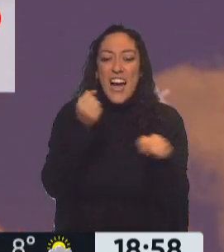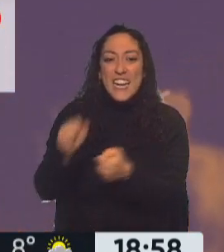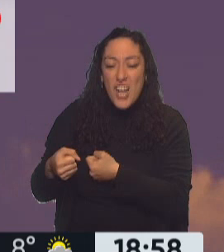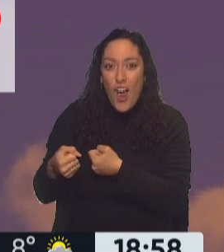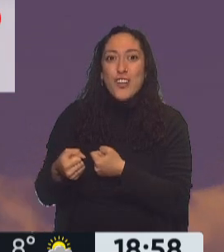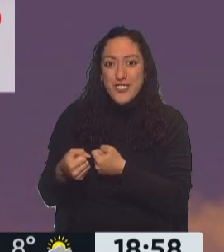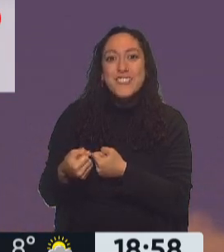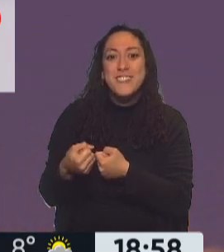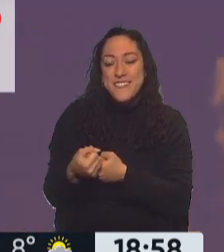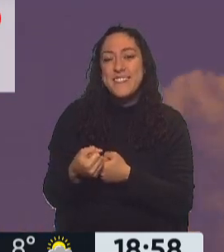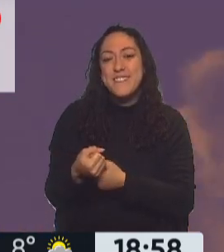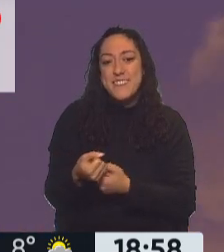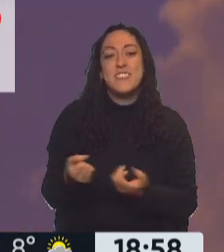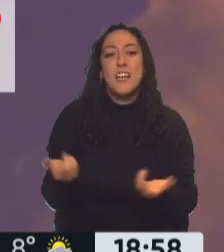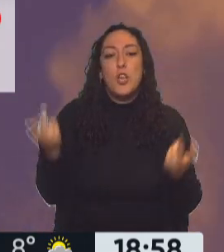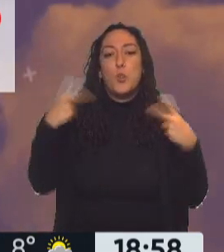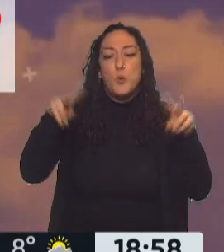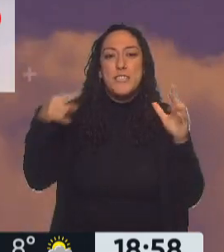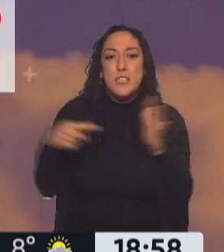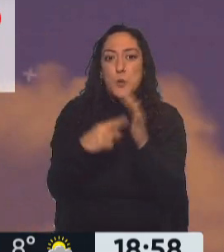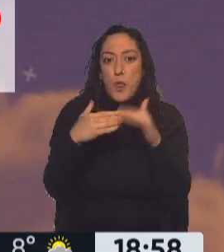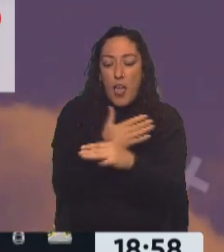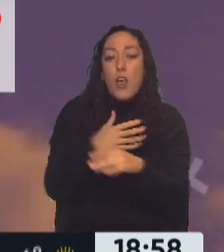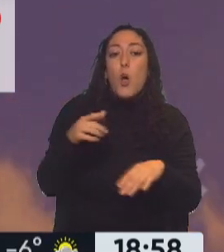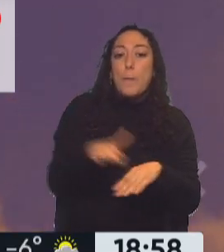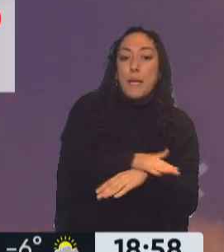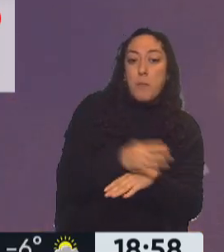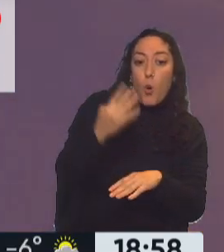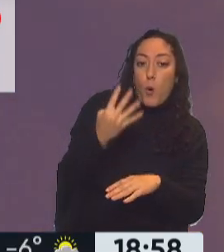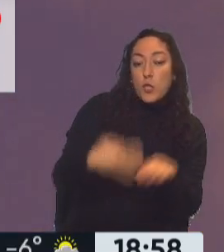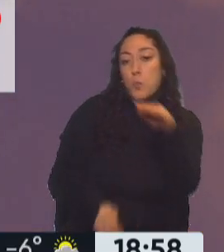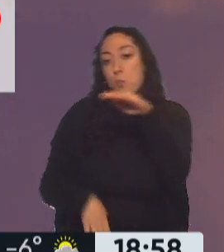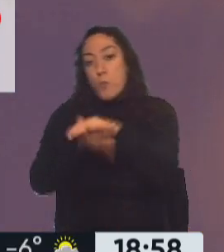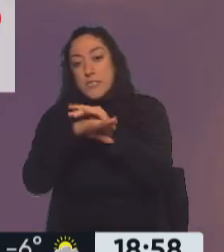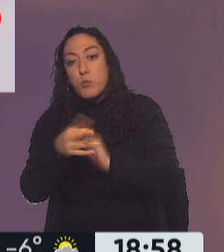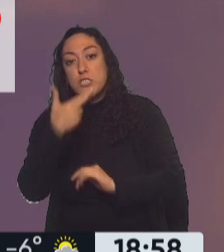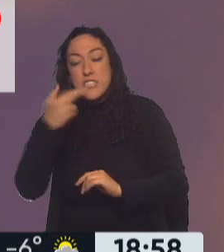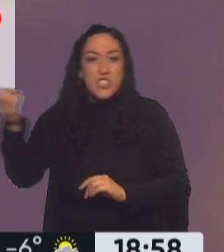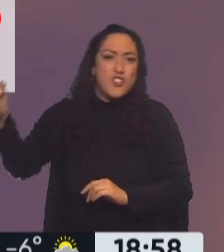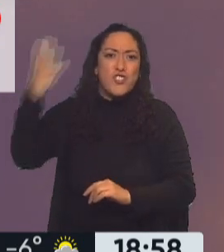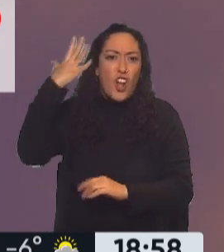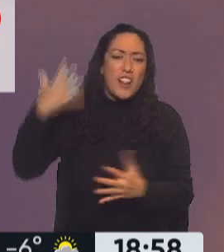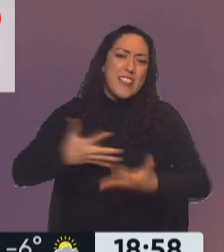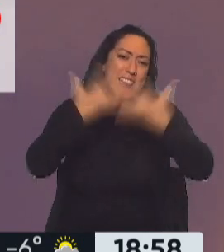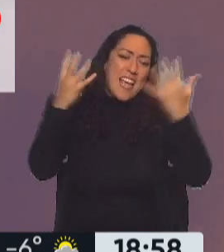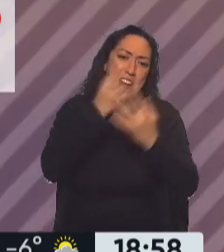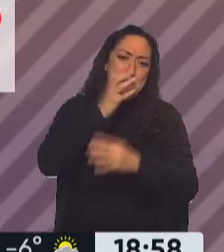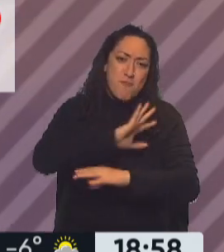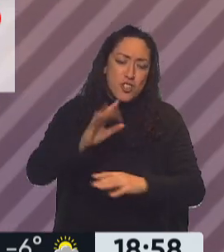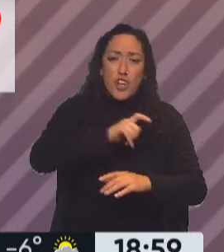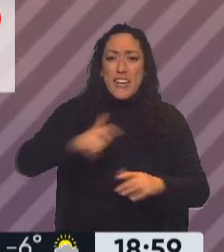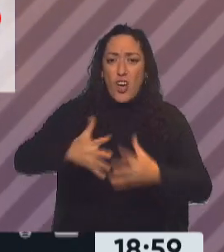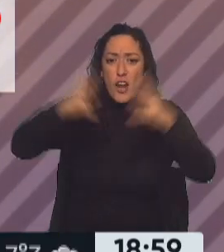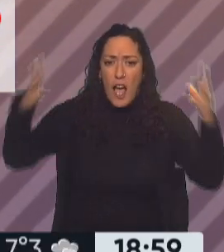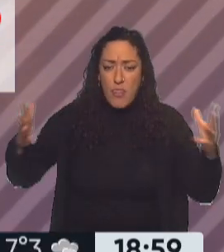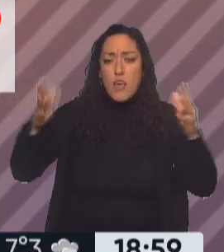nada más y nada menos, y hay ciudad turística, ¿no? 4 de mínima, 17 de máxima, sol pleno, un hermoso día allí. Ahí. Río Grande, algo